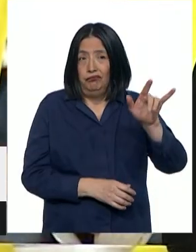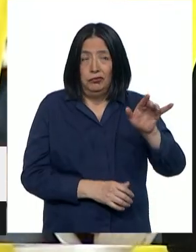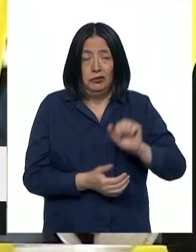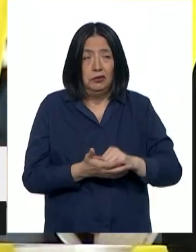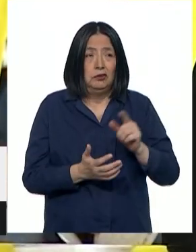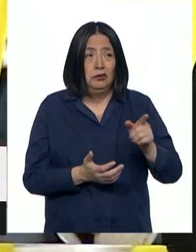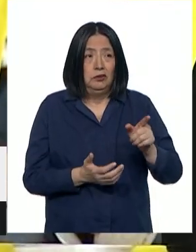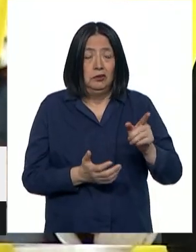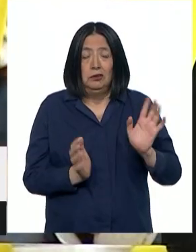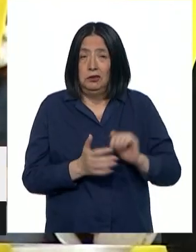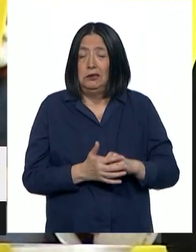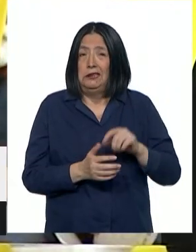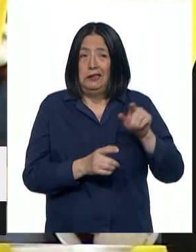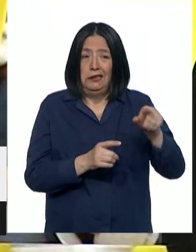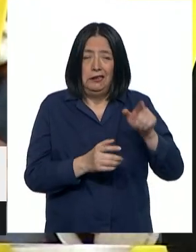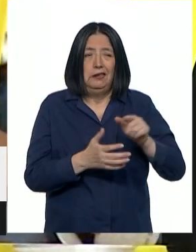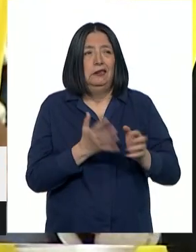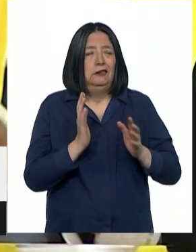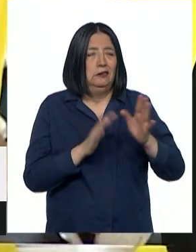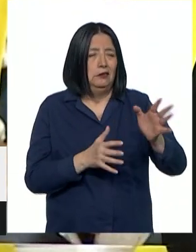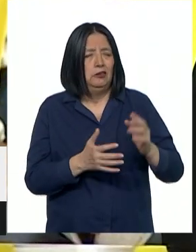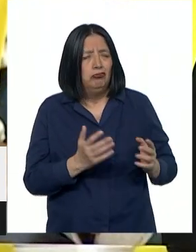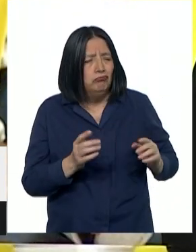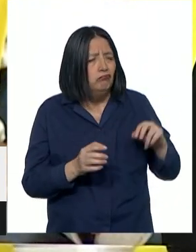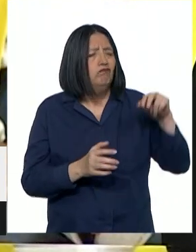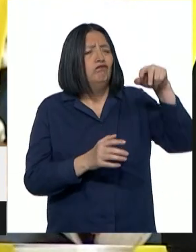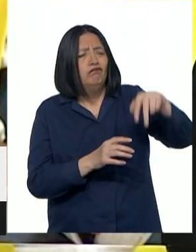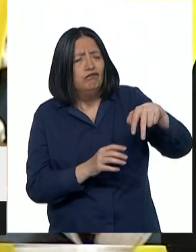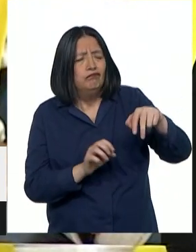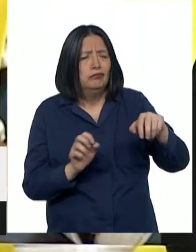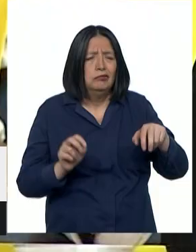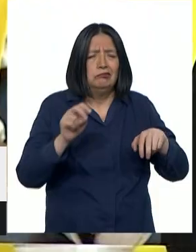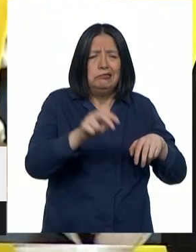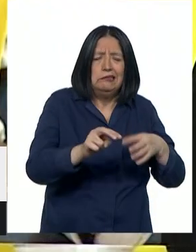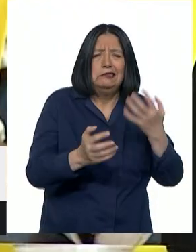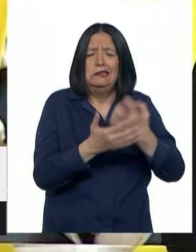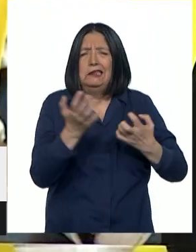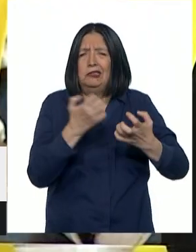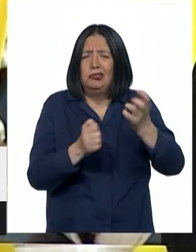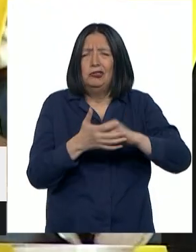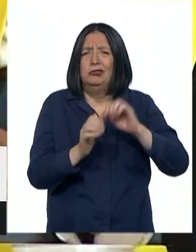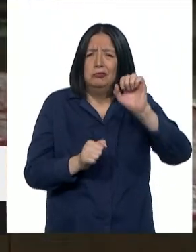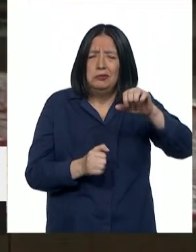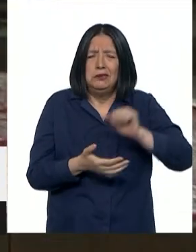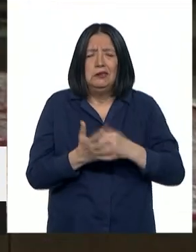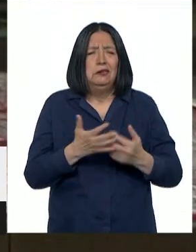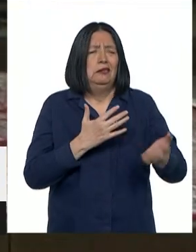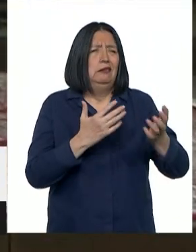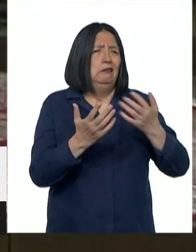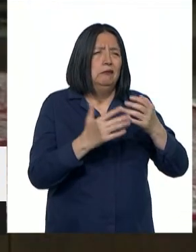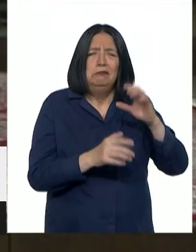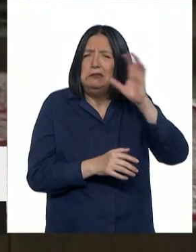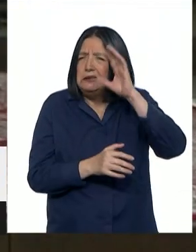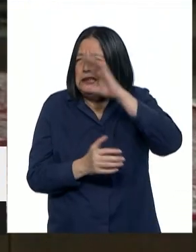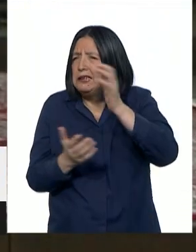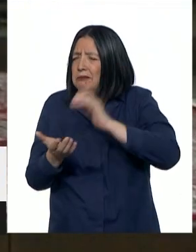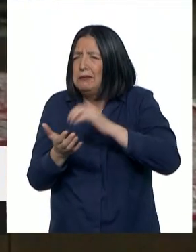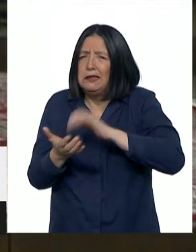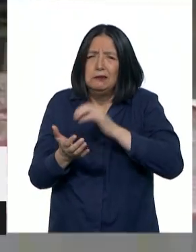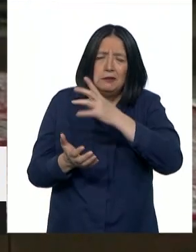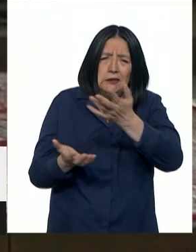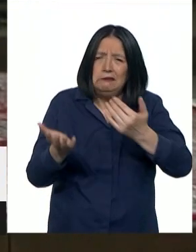y estuvo allí dando el campanazo nuestro ministro de Economía para buscar mayor